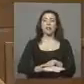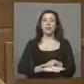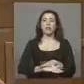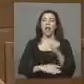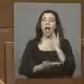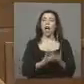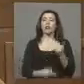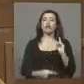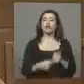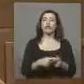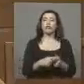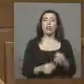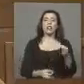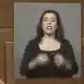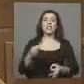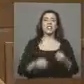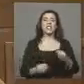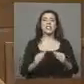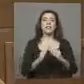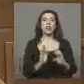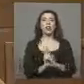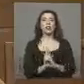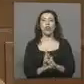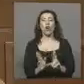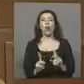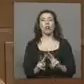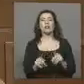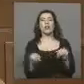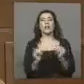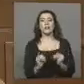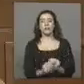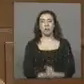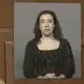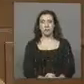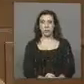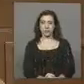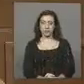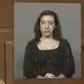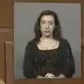socio, el Tribunal Constitucional. Ojalá no sea así. Gracias, Presidenta.